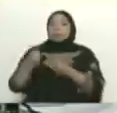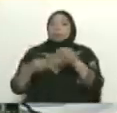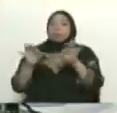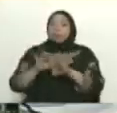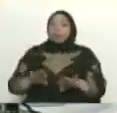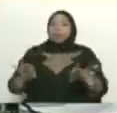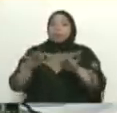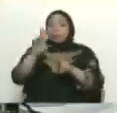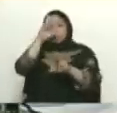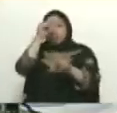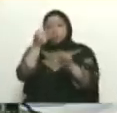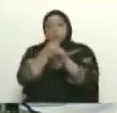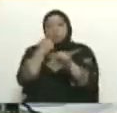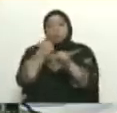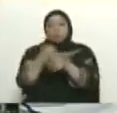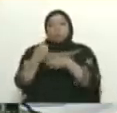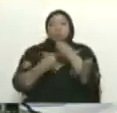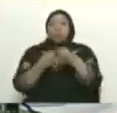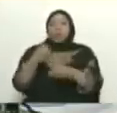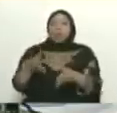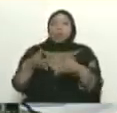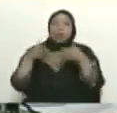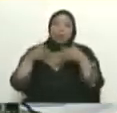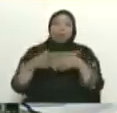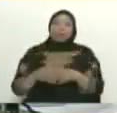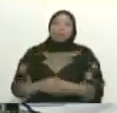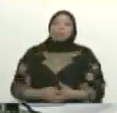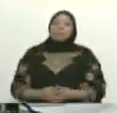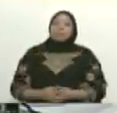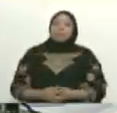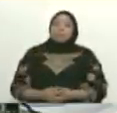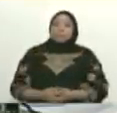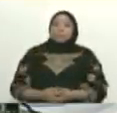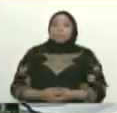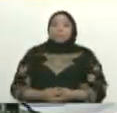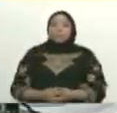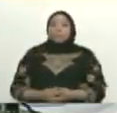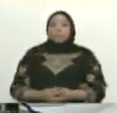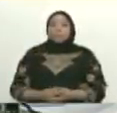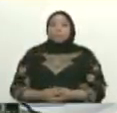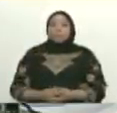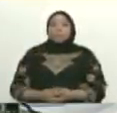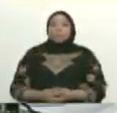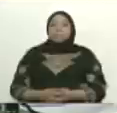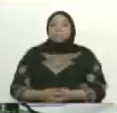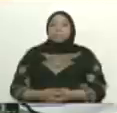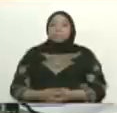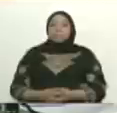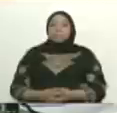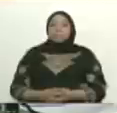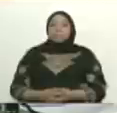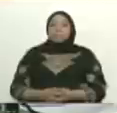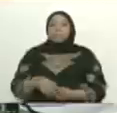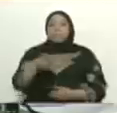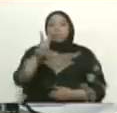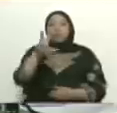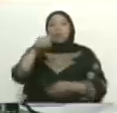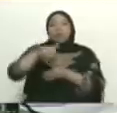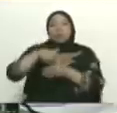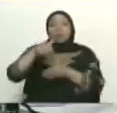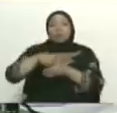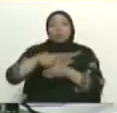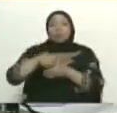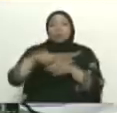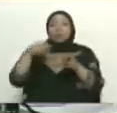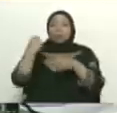solamente reconoce elecciones cuando las ganan. que de las tres elecciones parlamentarias